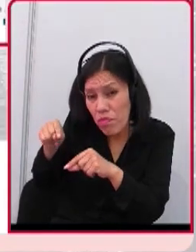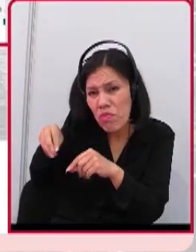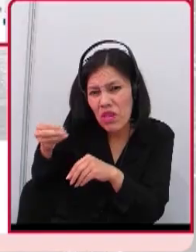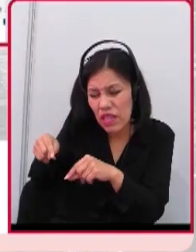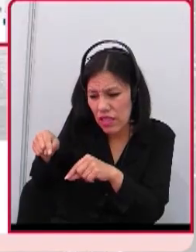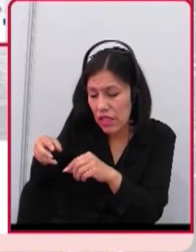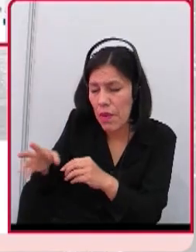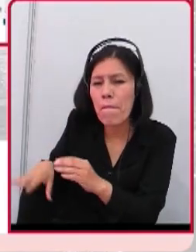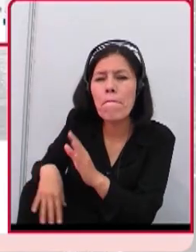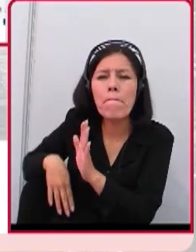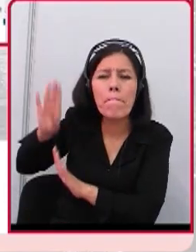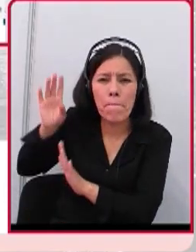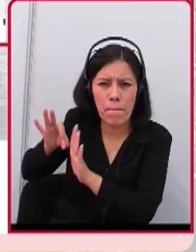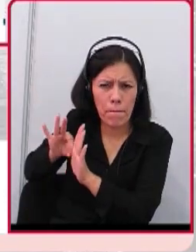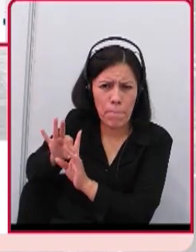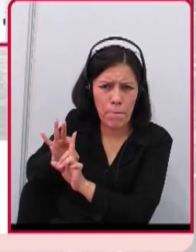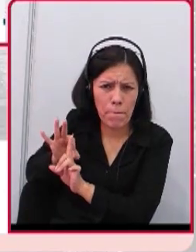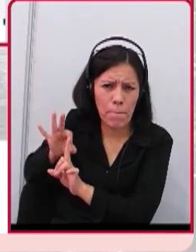la parte inferior.